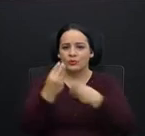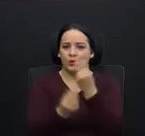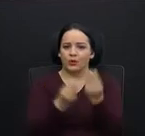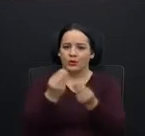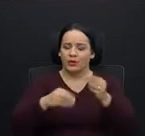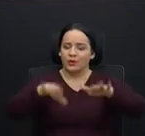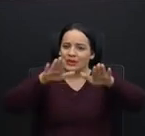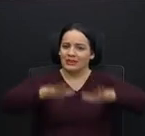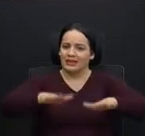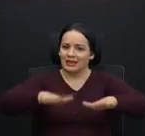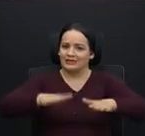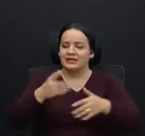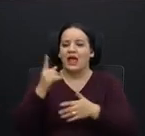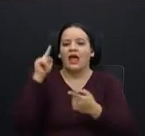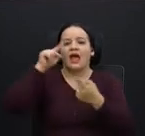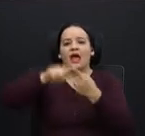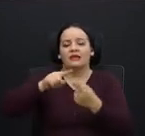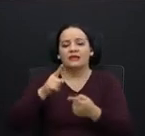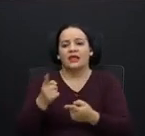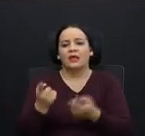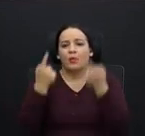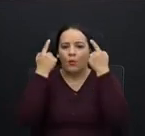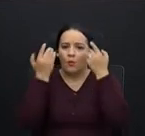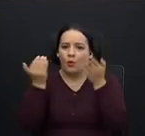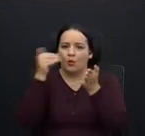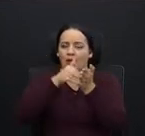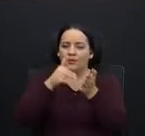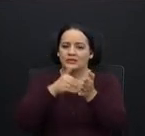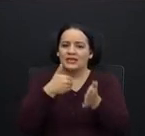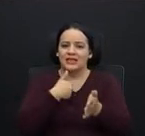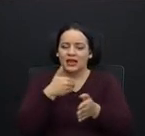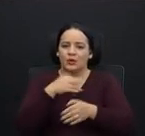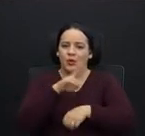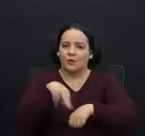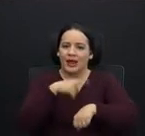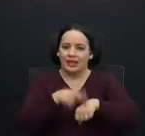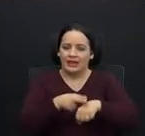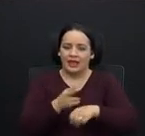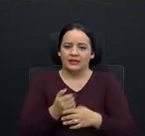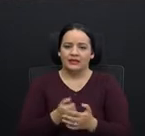mantenerse hasta tanto recobremos nuestra normalidad.